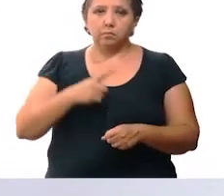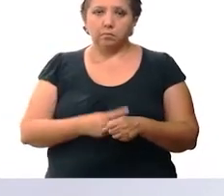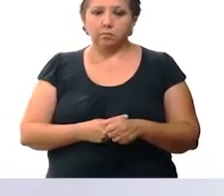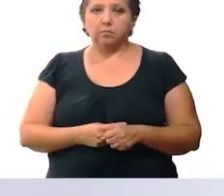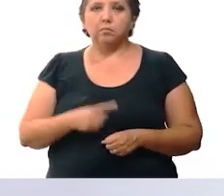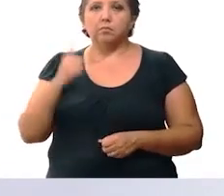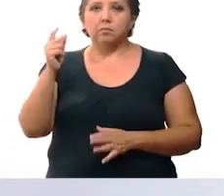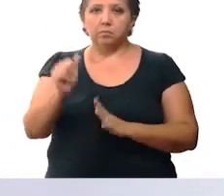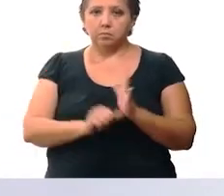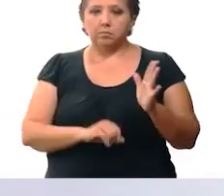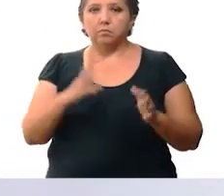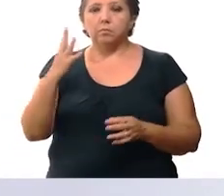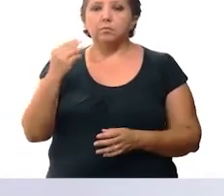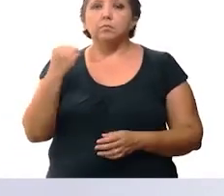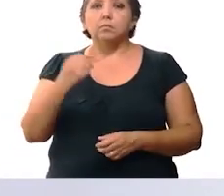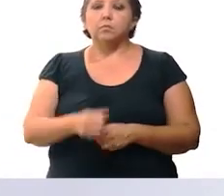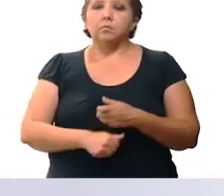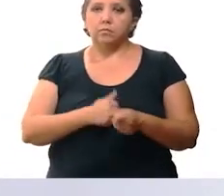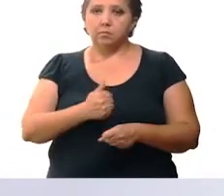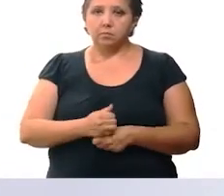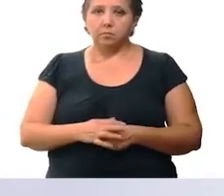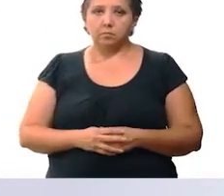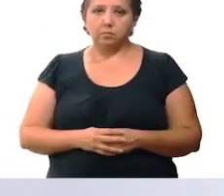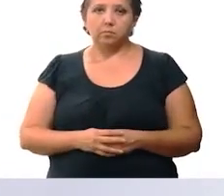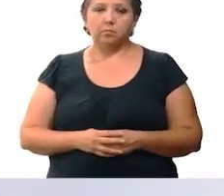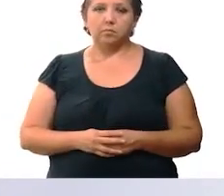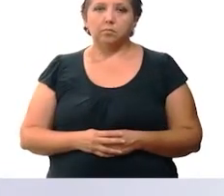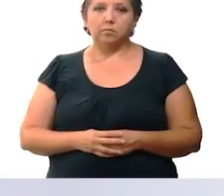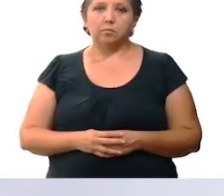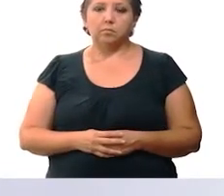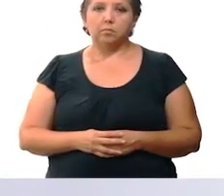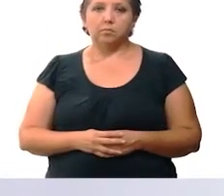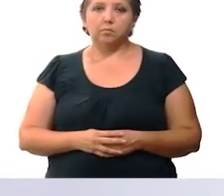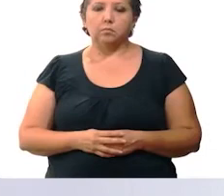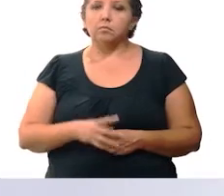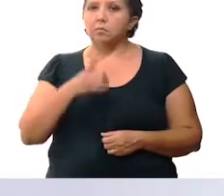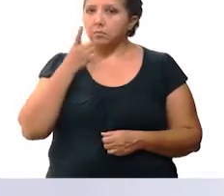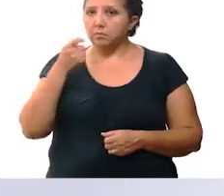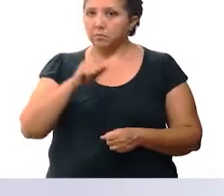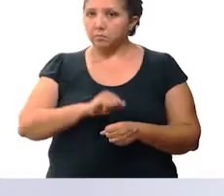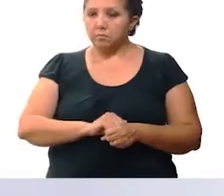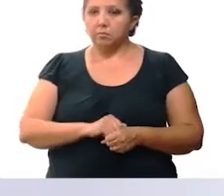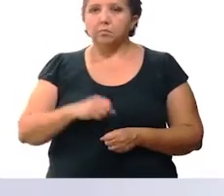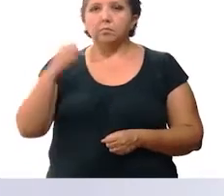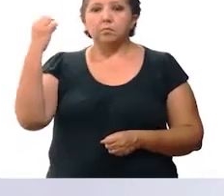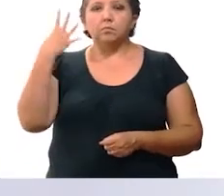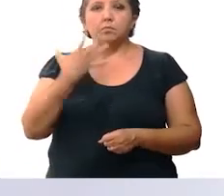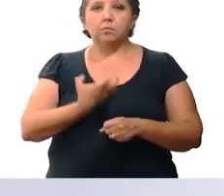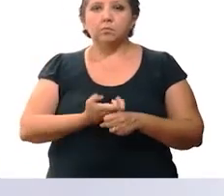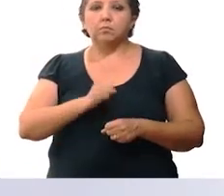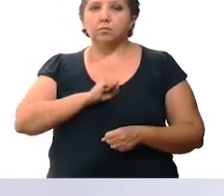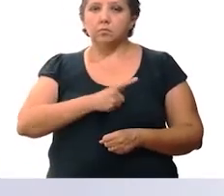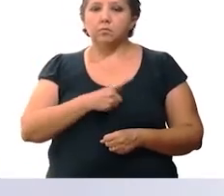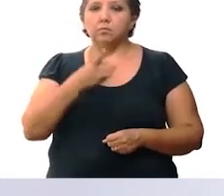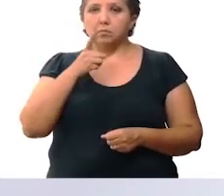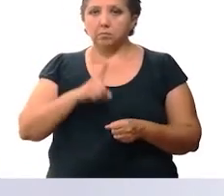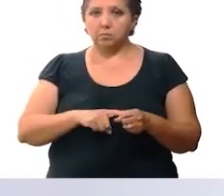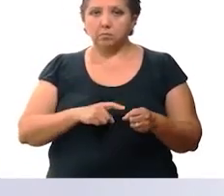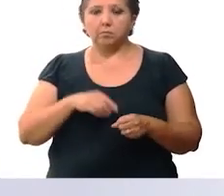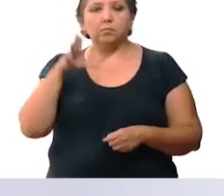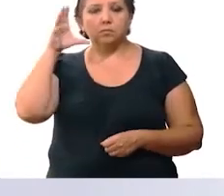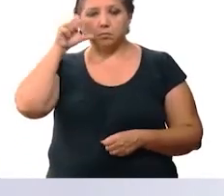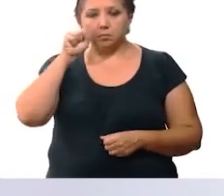de edad de los casos es de un mes a 99 años. Los indicadores semanales del semáforo estatal de salud